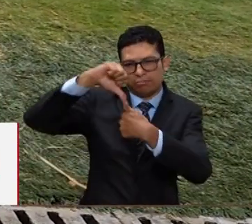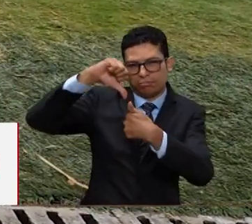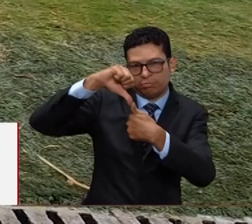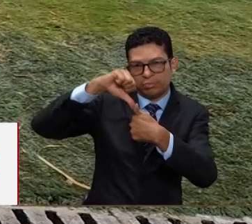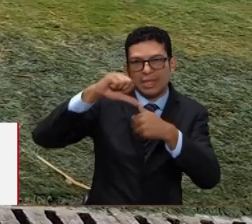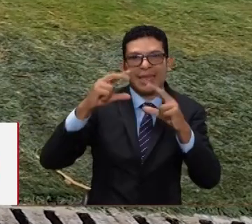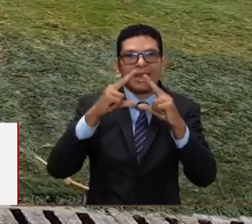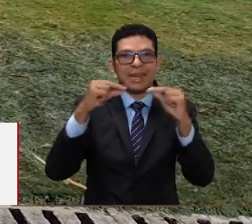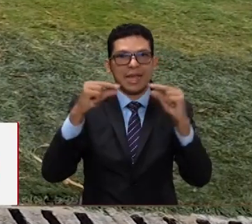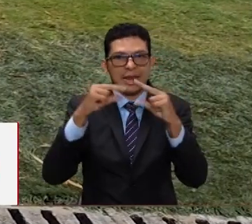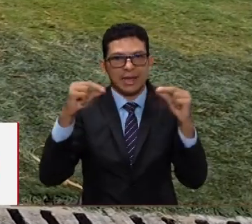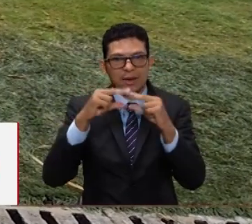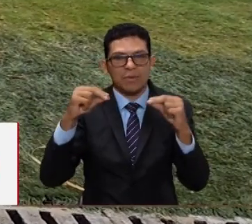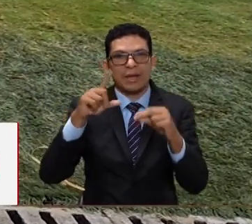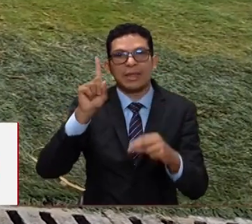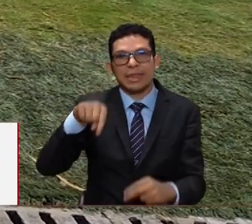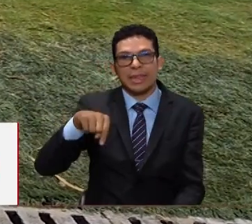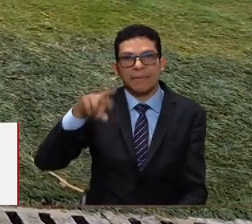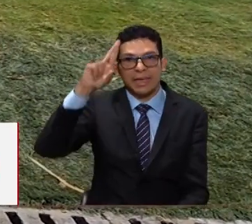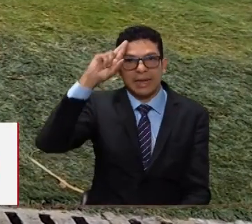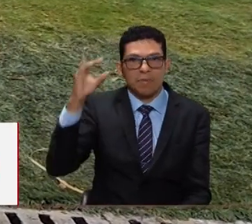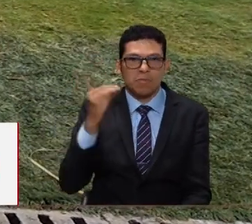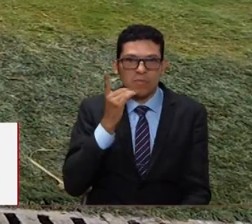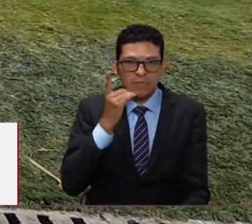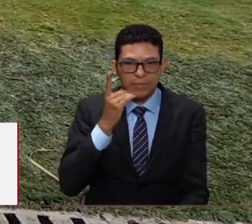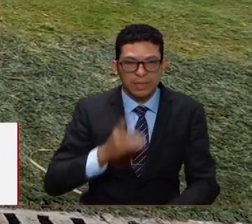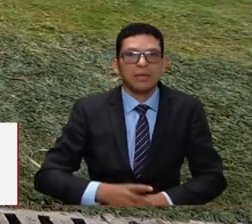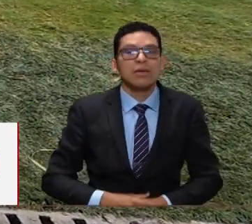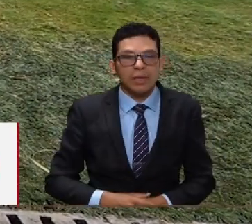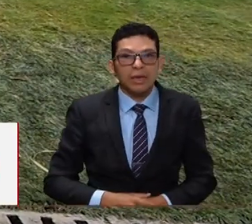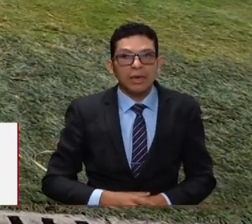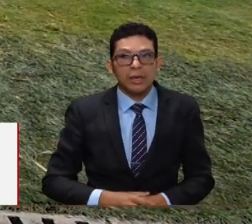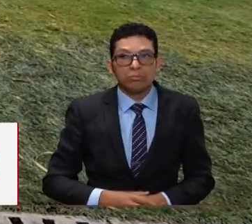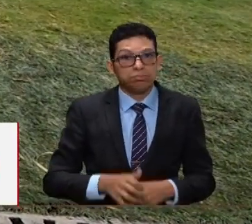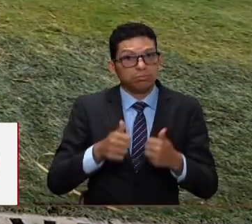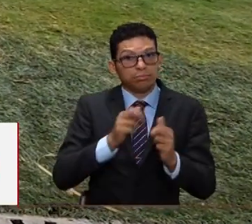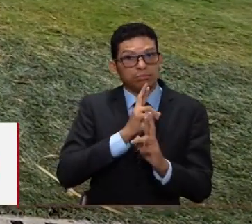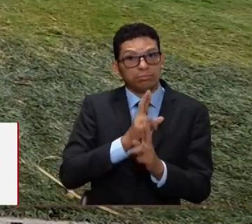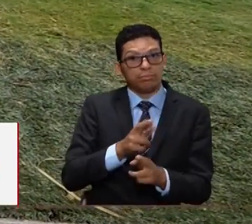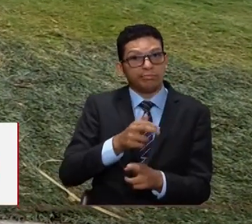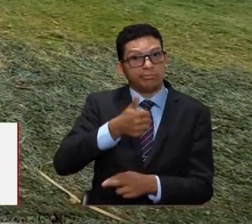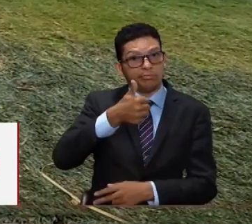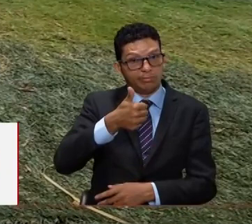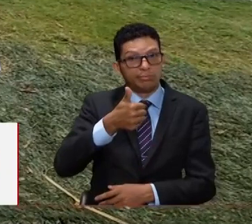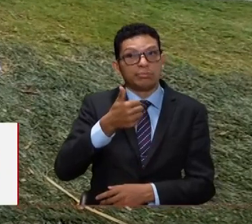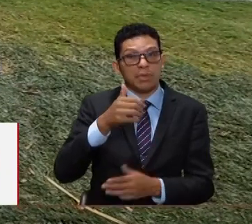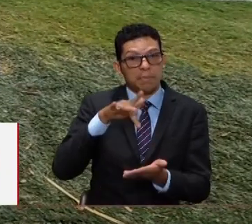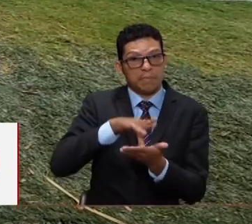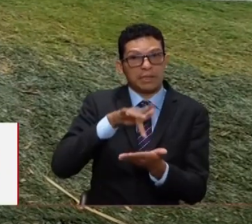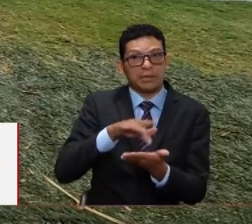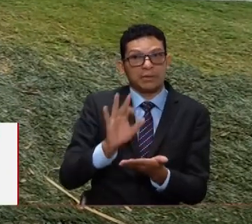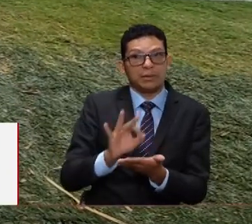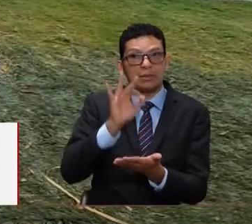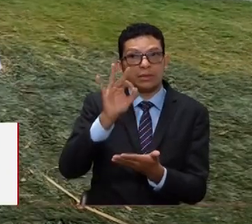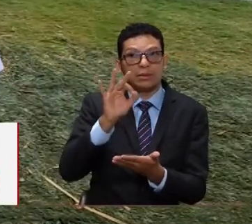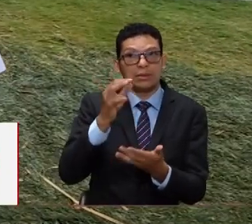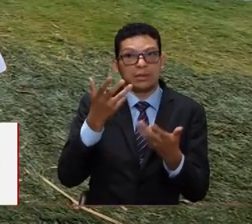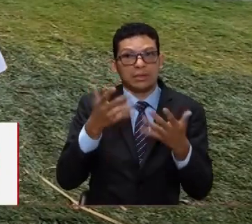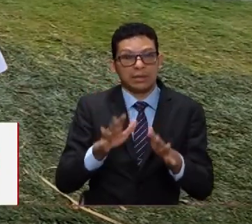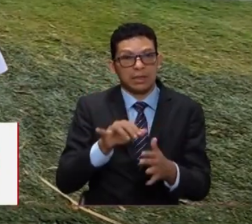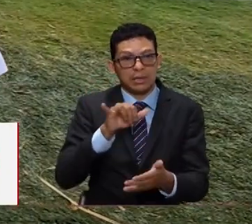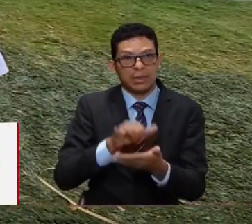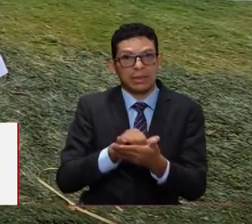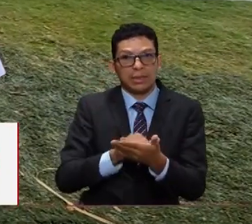y República Dominicana. Los resultados han sido muy buenos, la participación ha sido excelente, el nivel técnico de